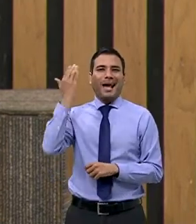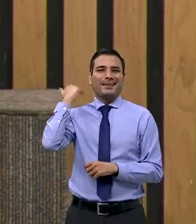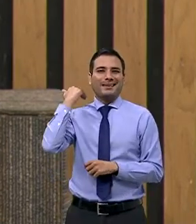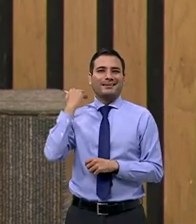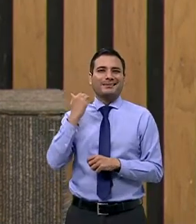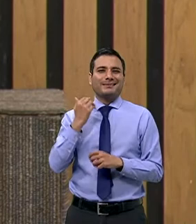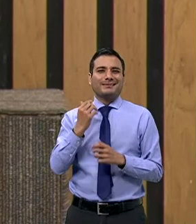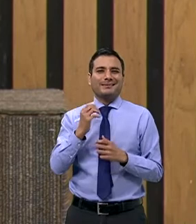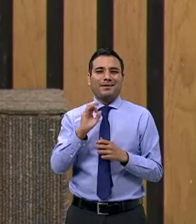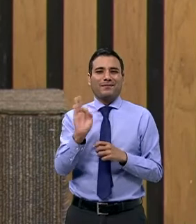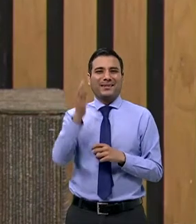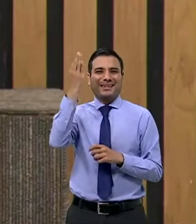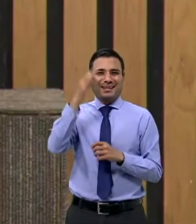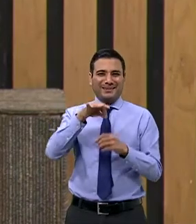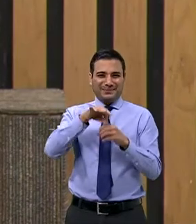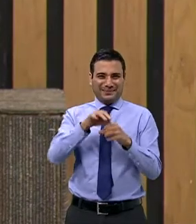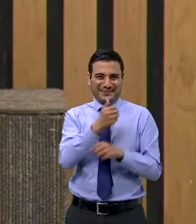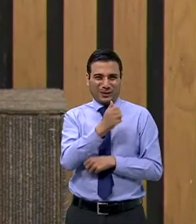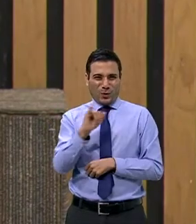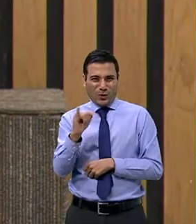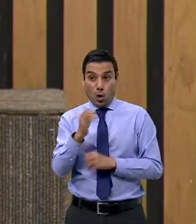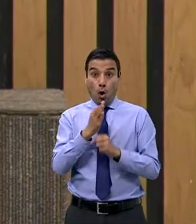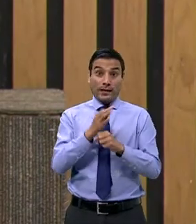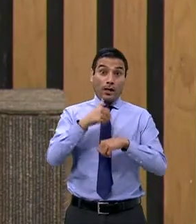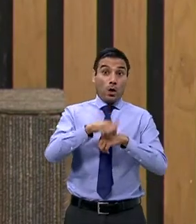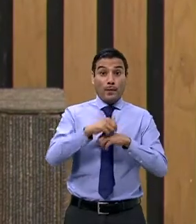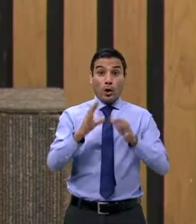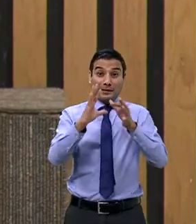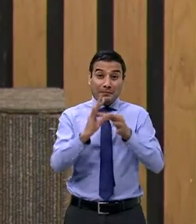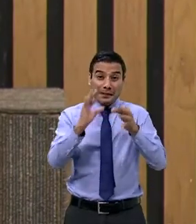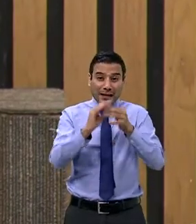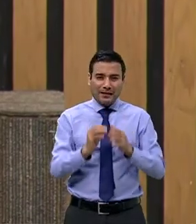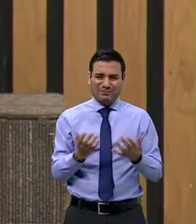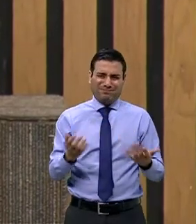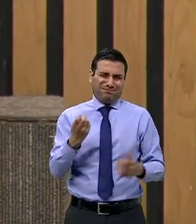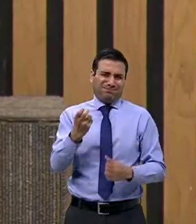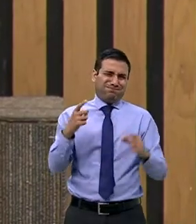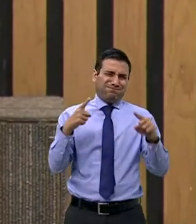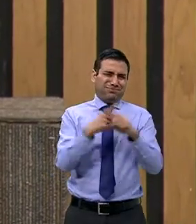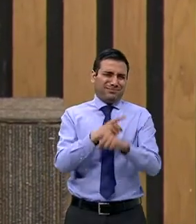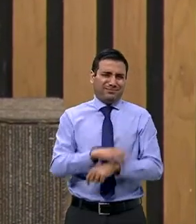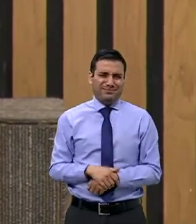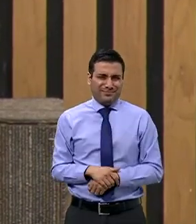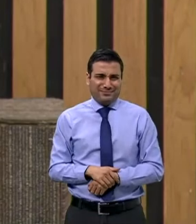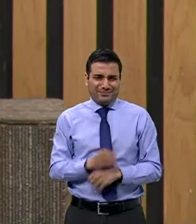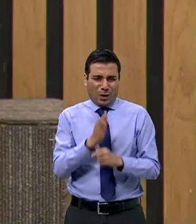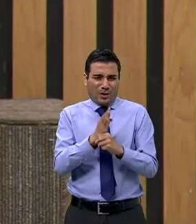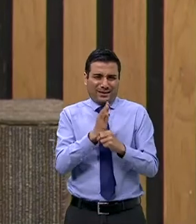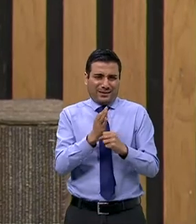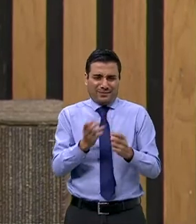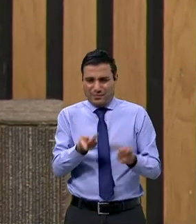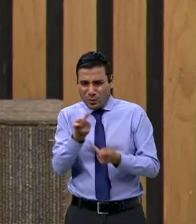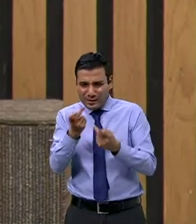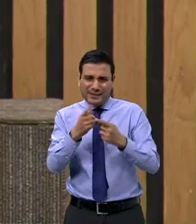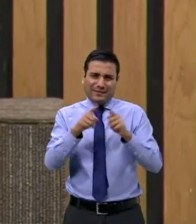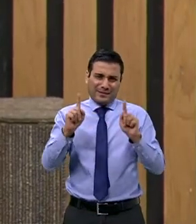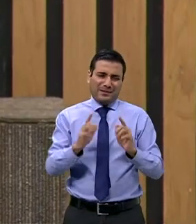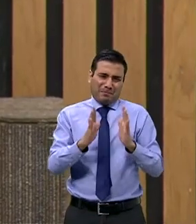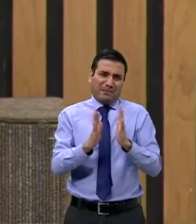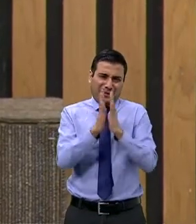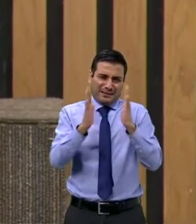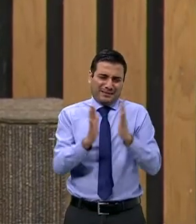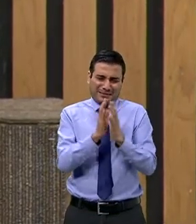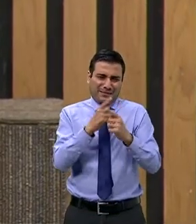intermedia este es un ejercicio distinto y la participación es diferente pero si a esas vamos